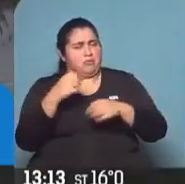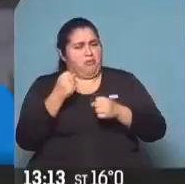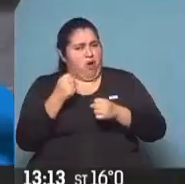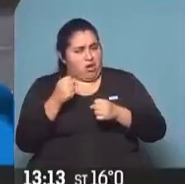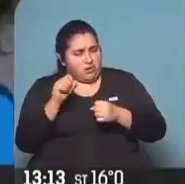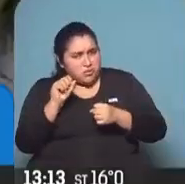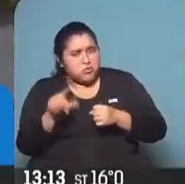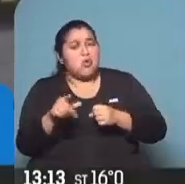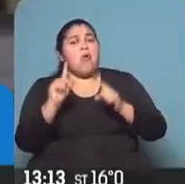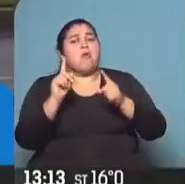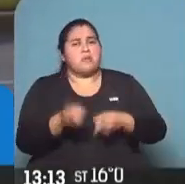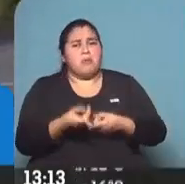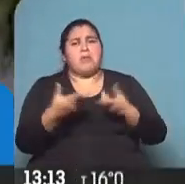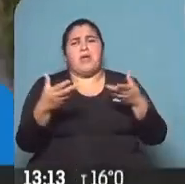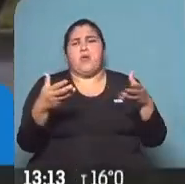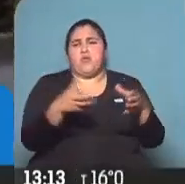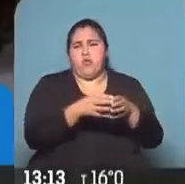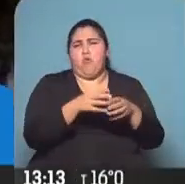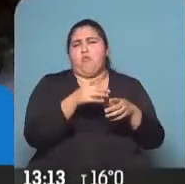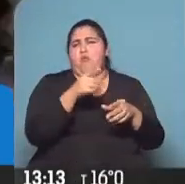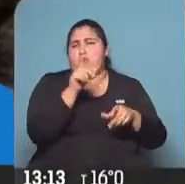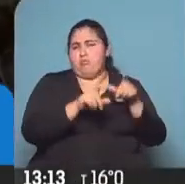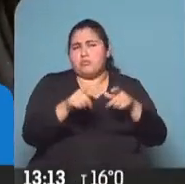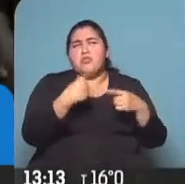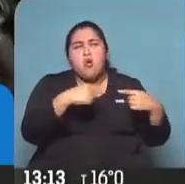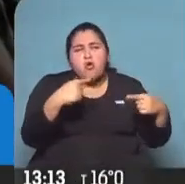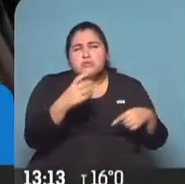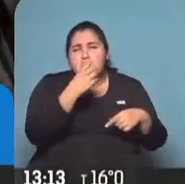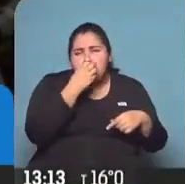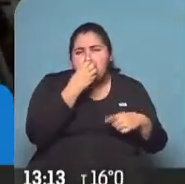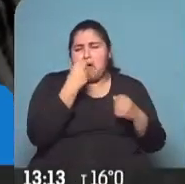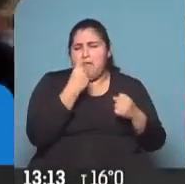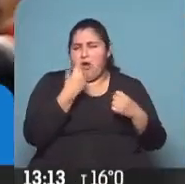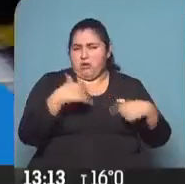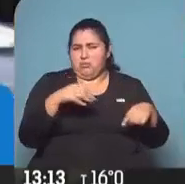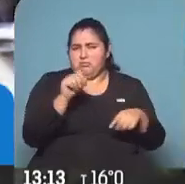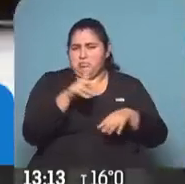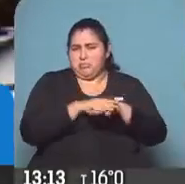también una variada selección de fuentes populares de grados